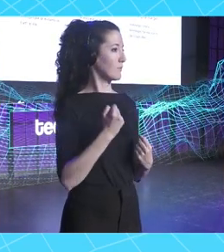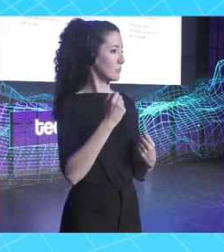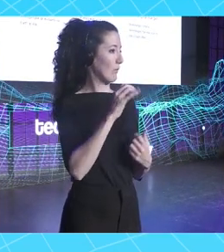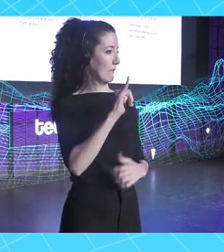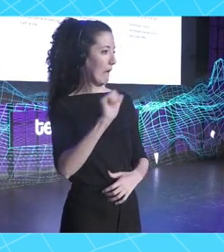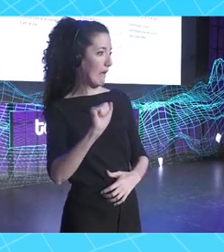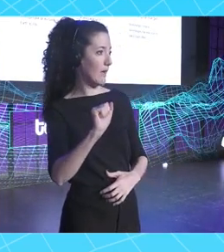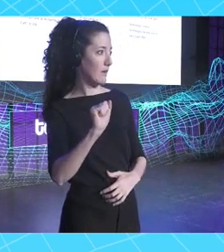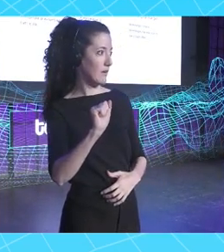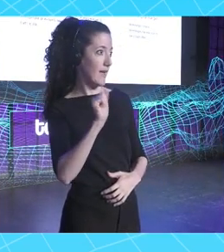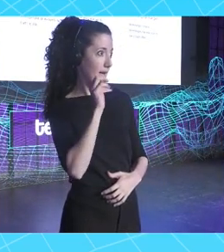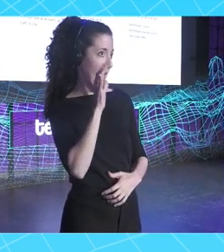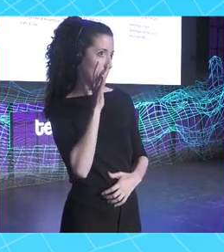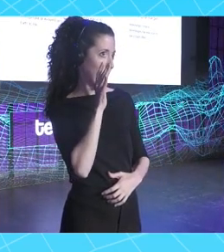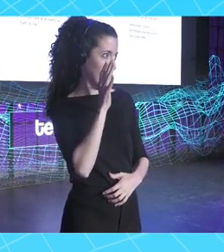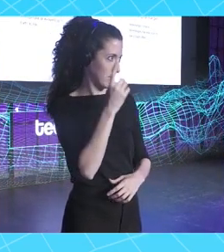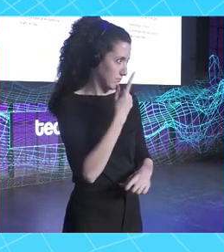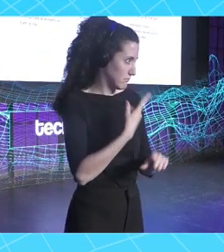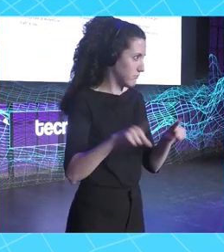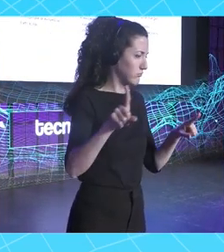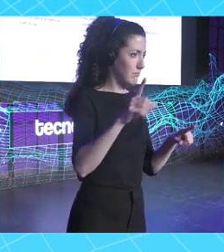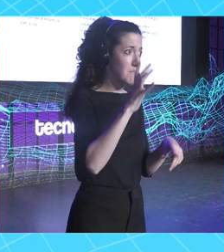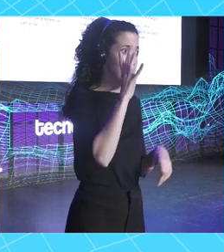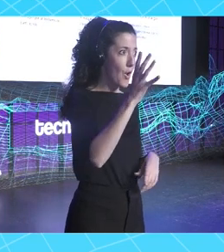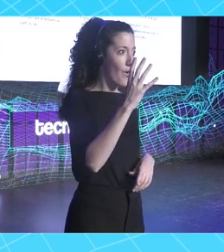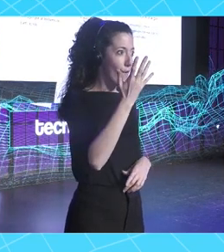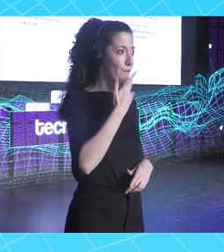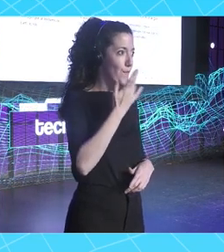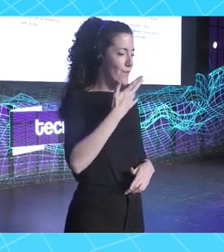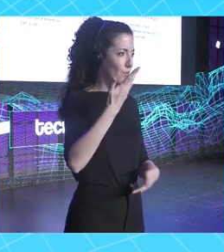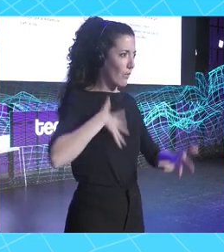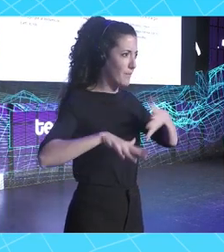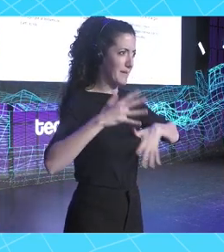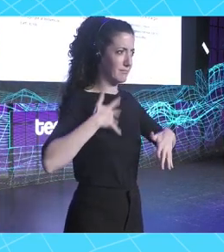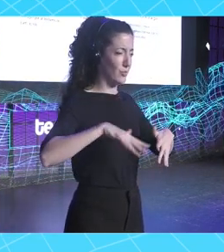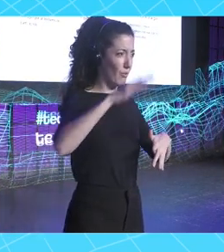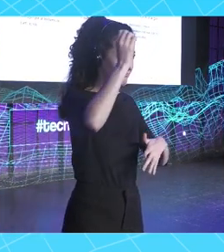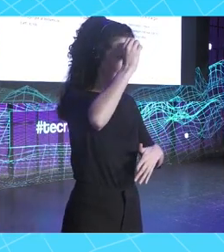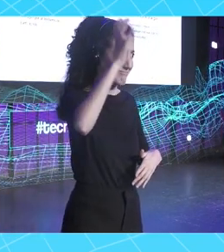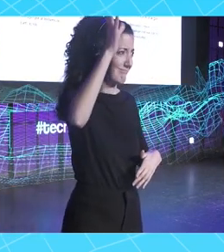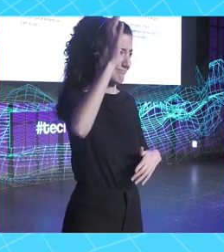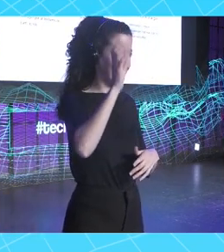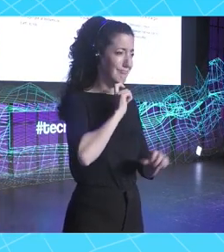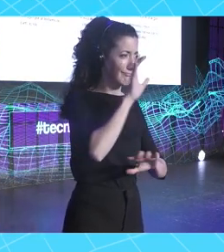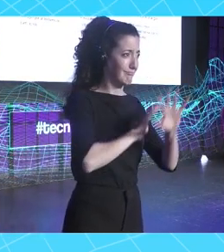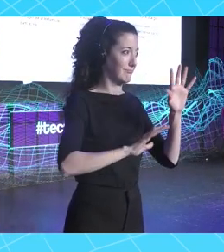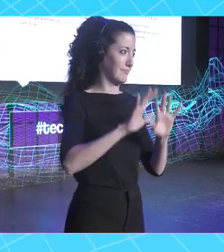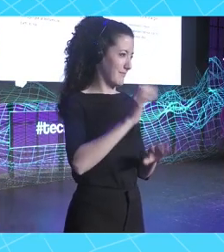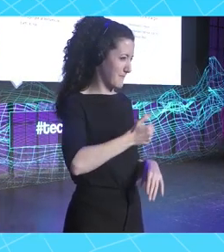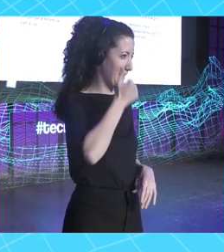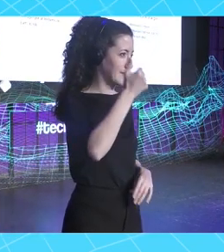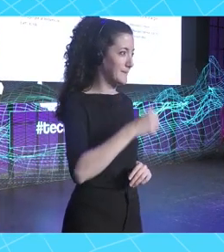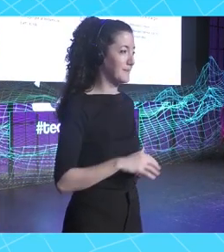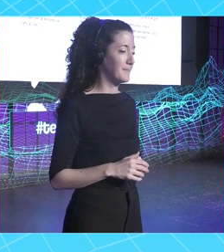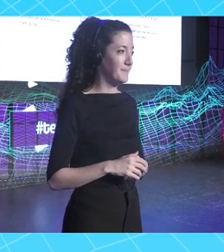por qué porque hay mucho más conocimiento y hay muchísima más complejidad y todo esto En un momento en el